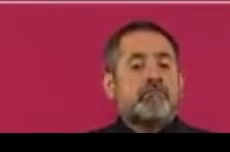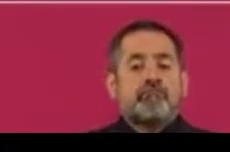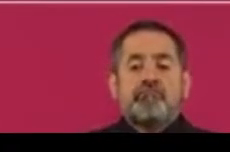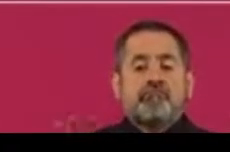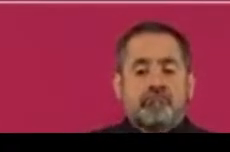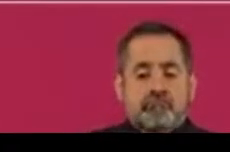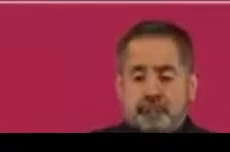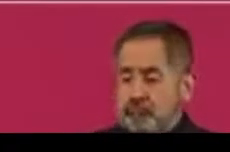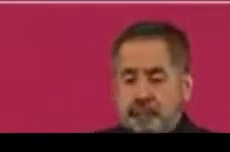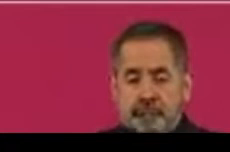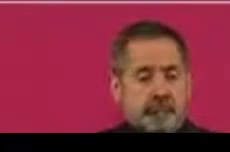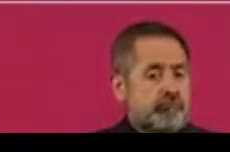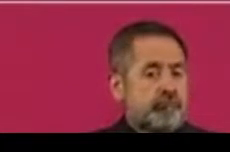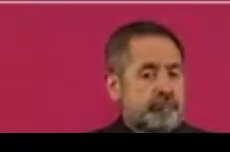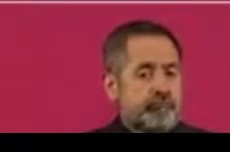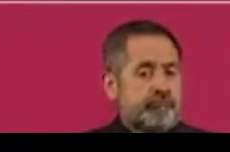que